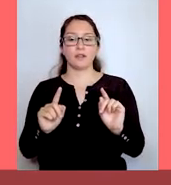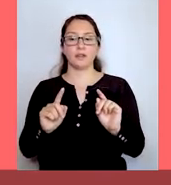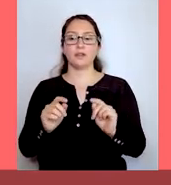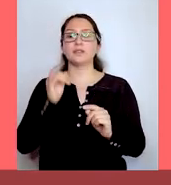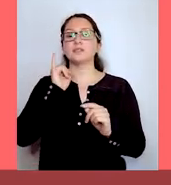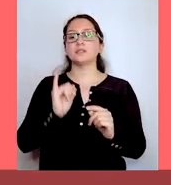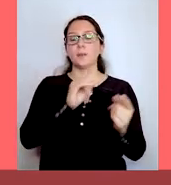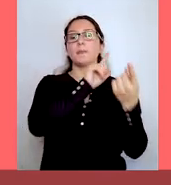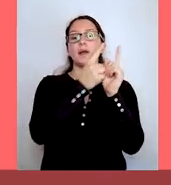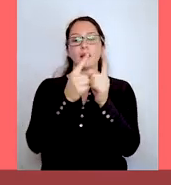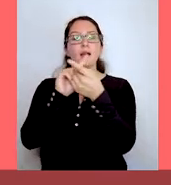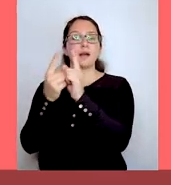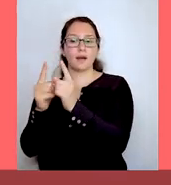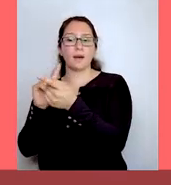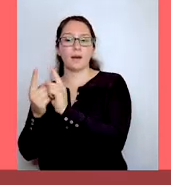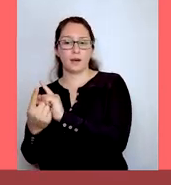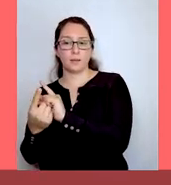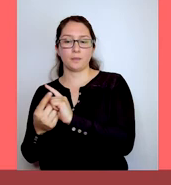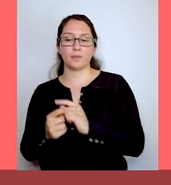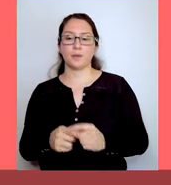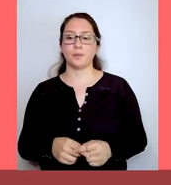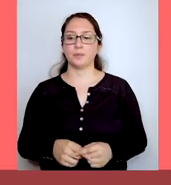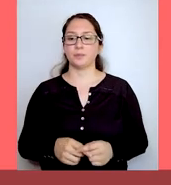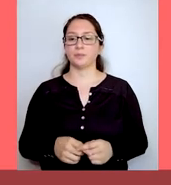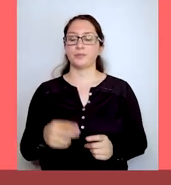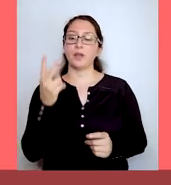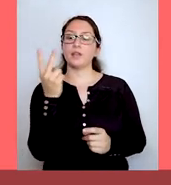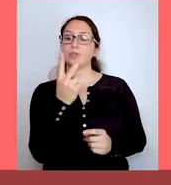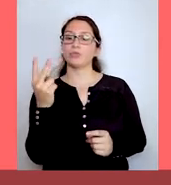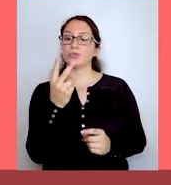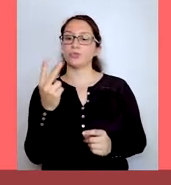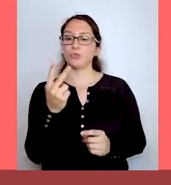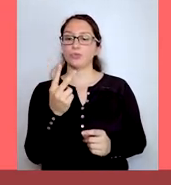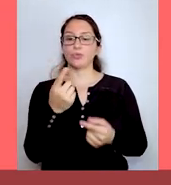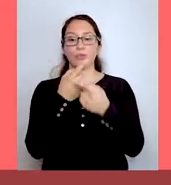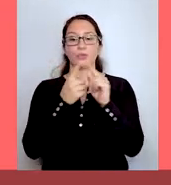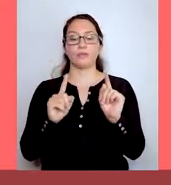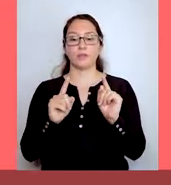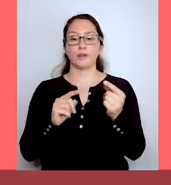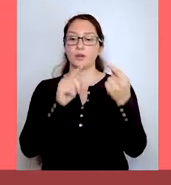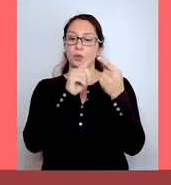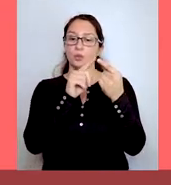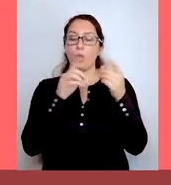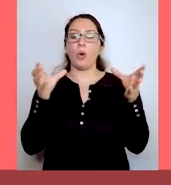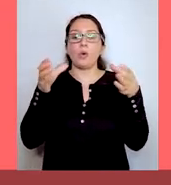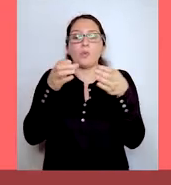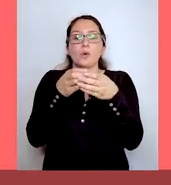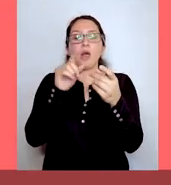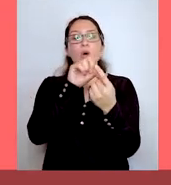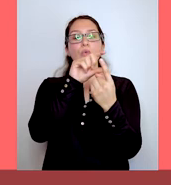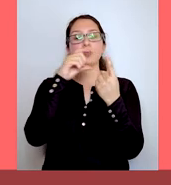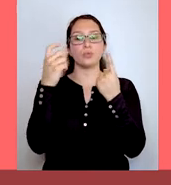establece y son dinámicas debido a que sus circunstancias también lo son. Entre estas, destacan dos tipos: las